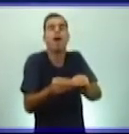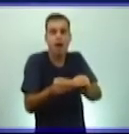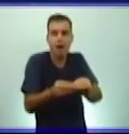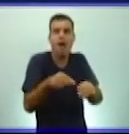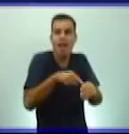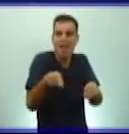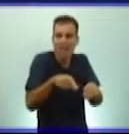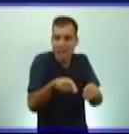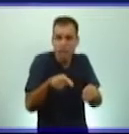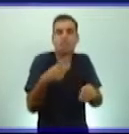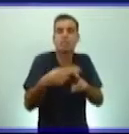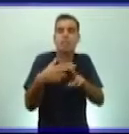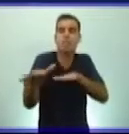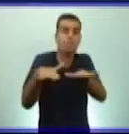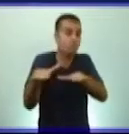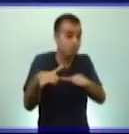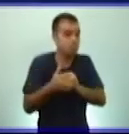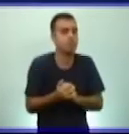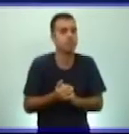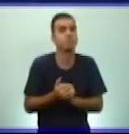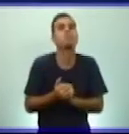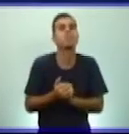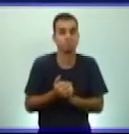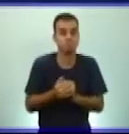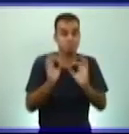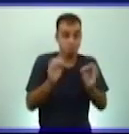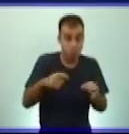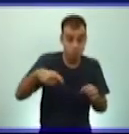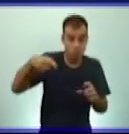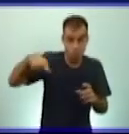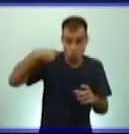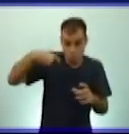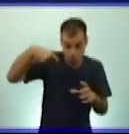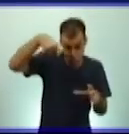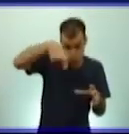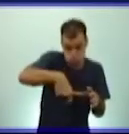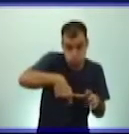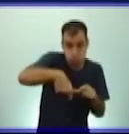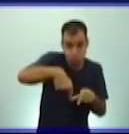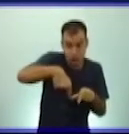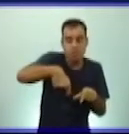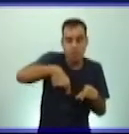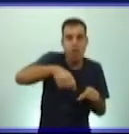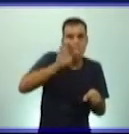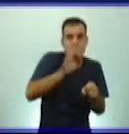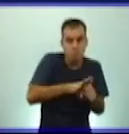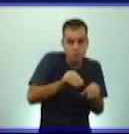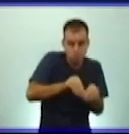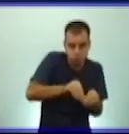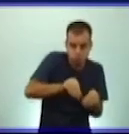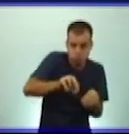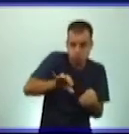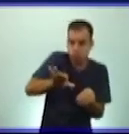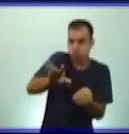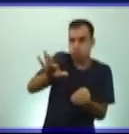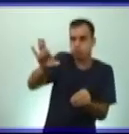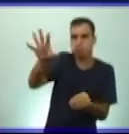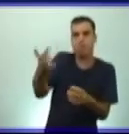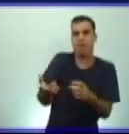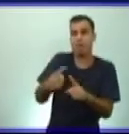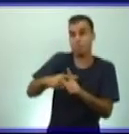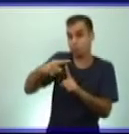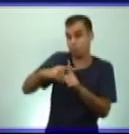es movimiento. En cambio, el mismo cucharón transmite este movimiento de partículas desde la parte que